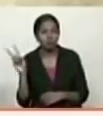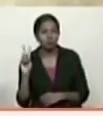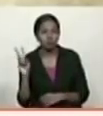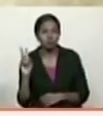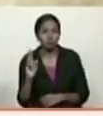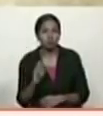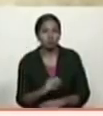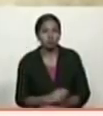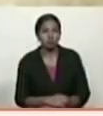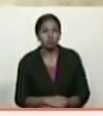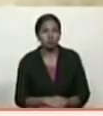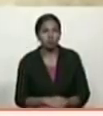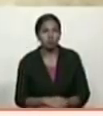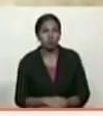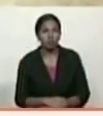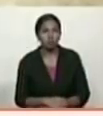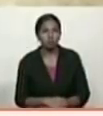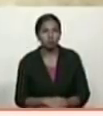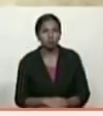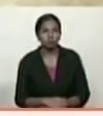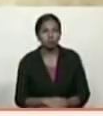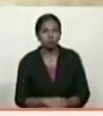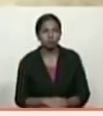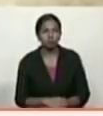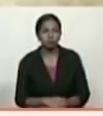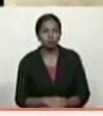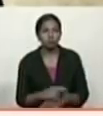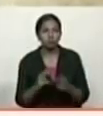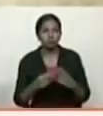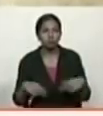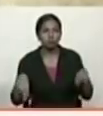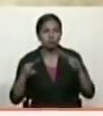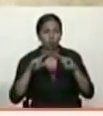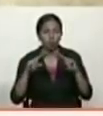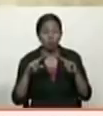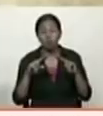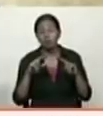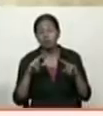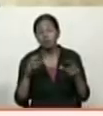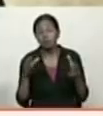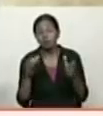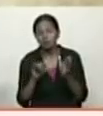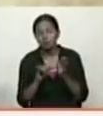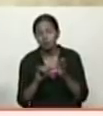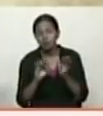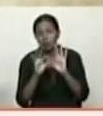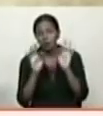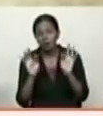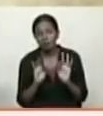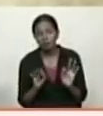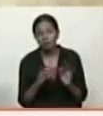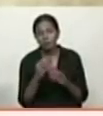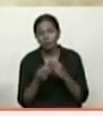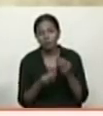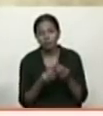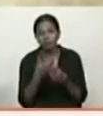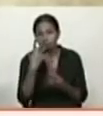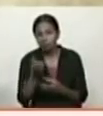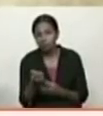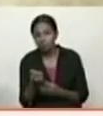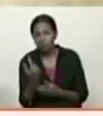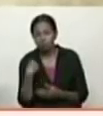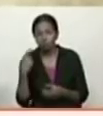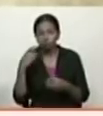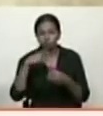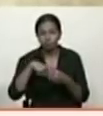es lo que hay que defender en este momento, el multilateralismo, la paz, las relaciones económicas, políticas, de entendimiento, dentro